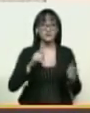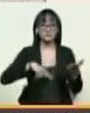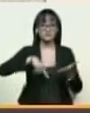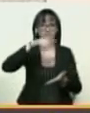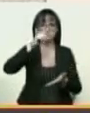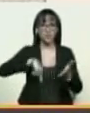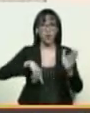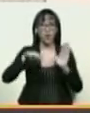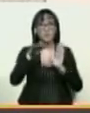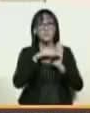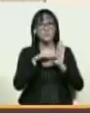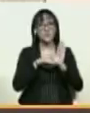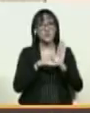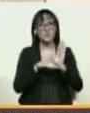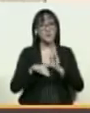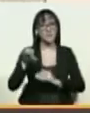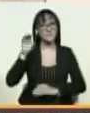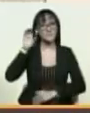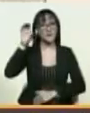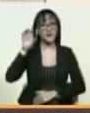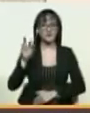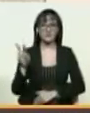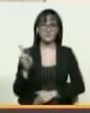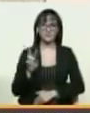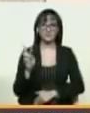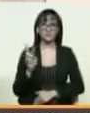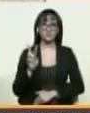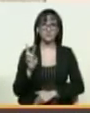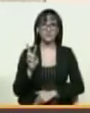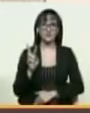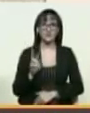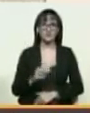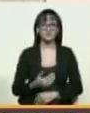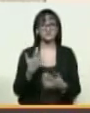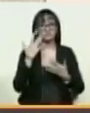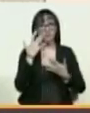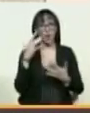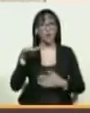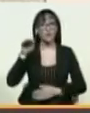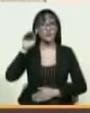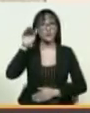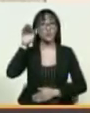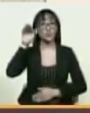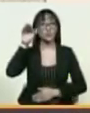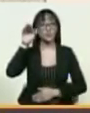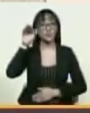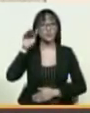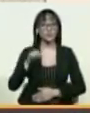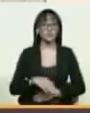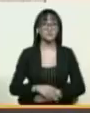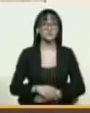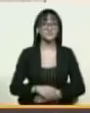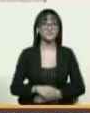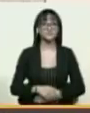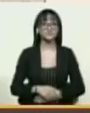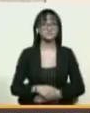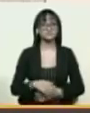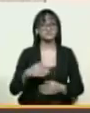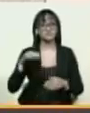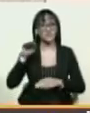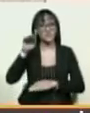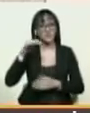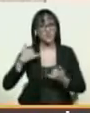programa País de Venezuela, viendo hacia el futuro próximo, hacia las generaciones